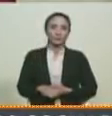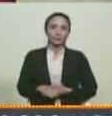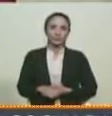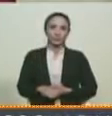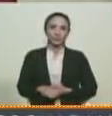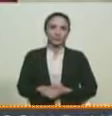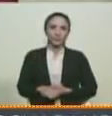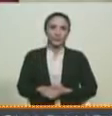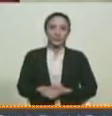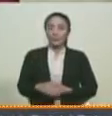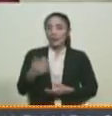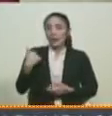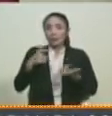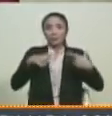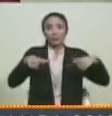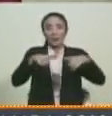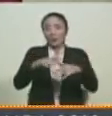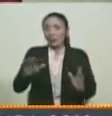En el terreno, que nos busquen.